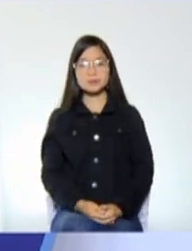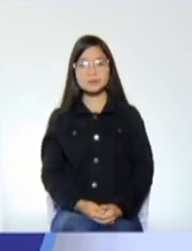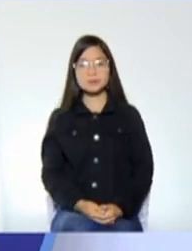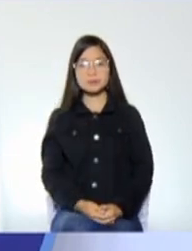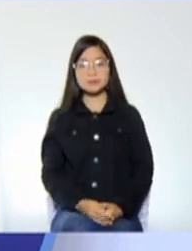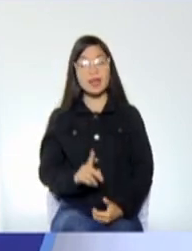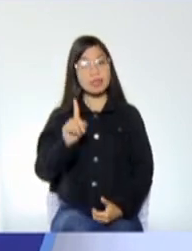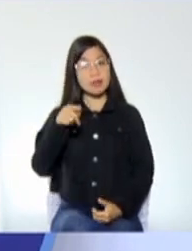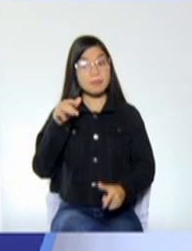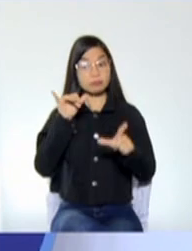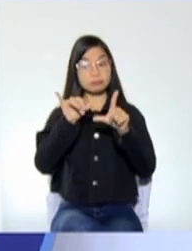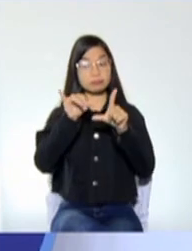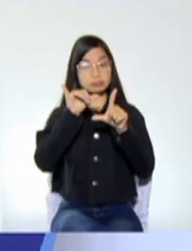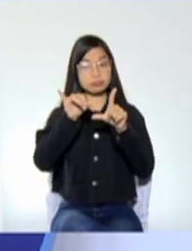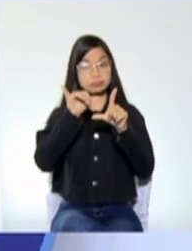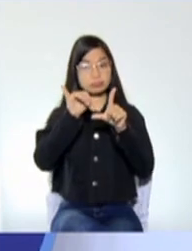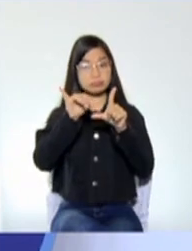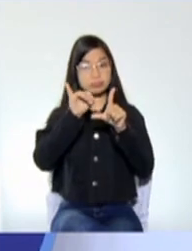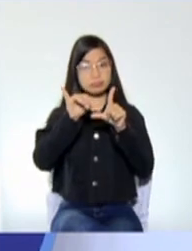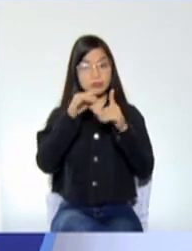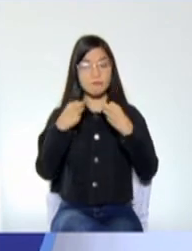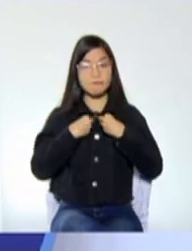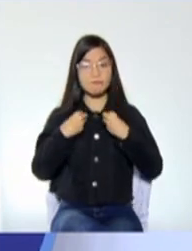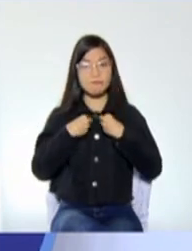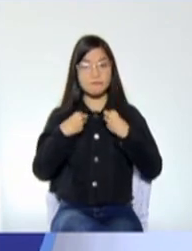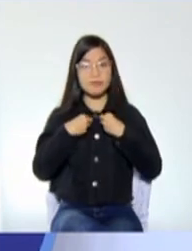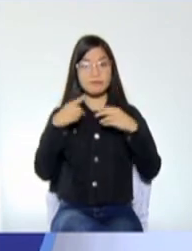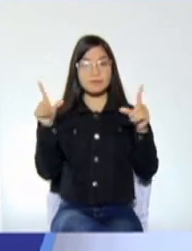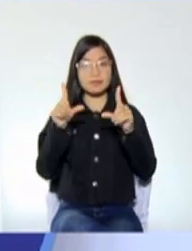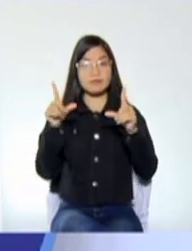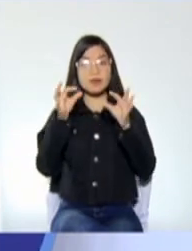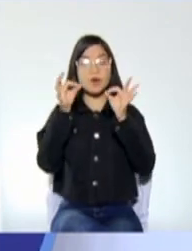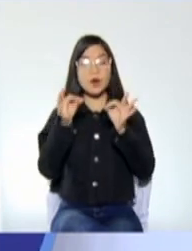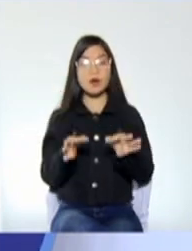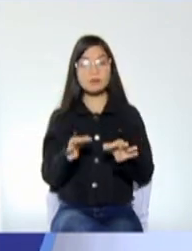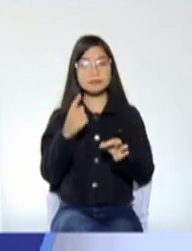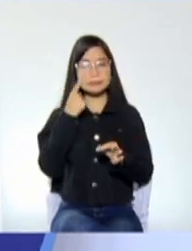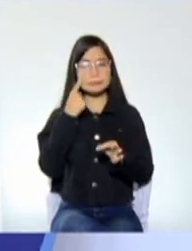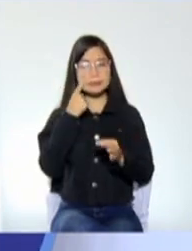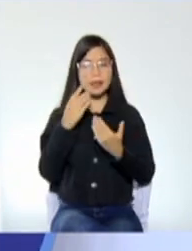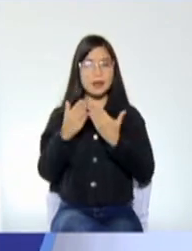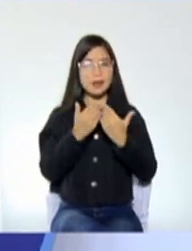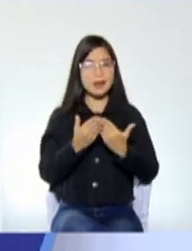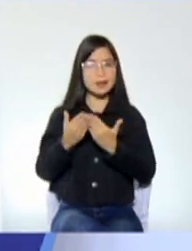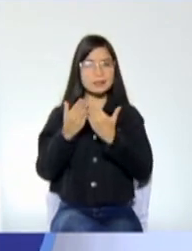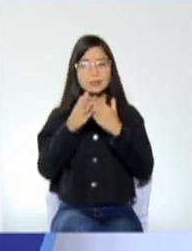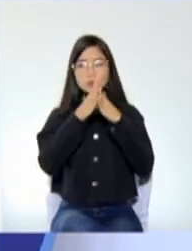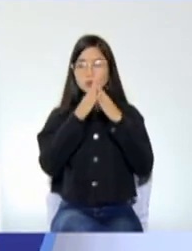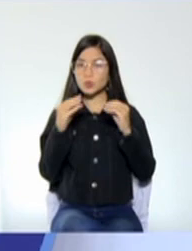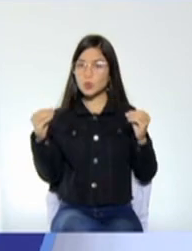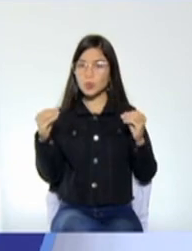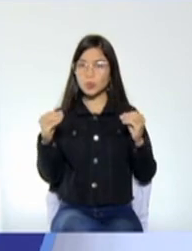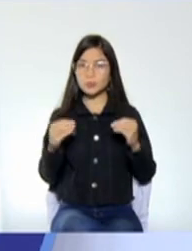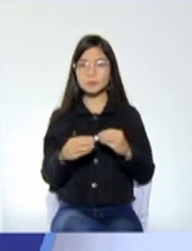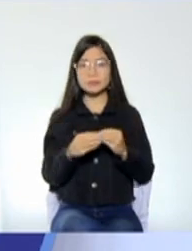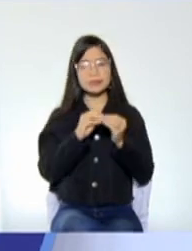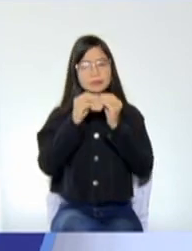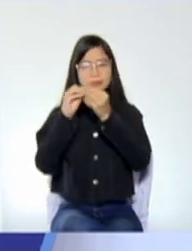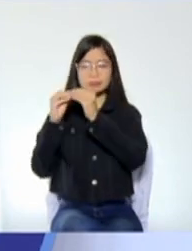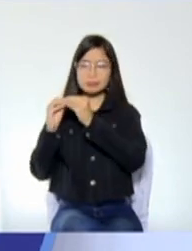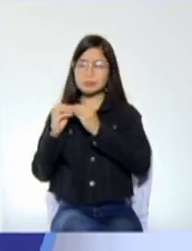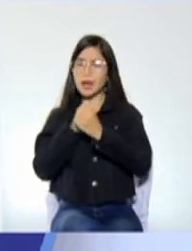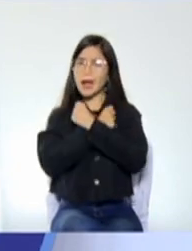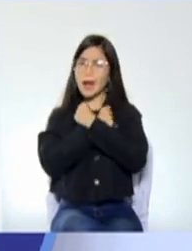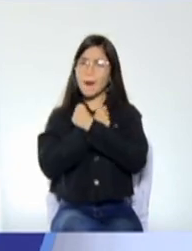por supuesto por nuestro canal de YouTube Vive TV Oficial para que no se pierdan ninguna de nuestras programaciones que hacemos con amor y